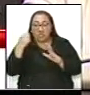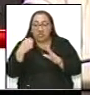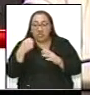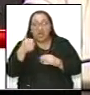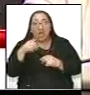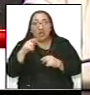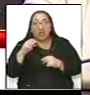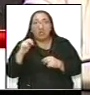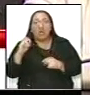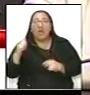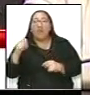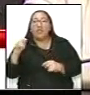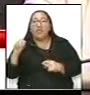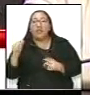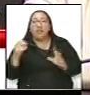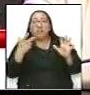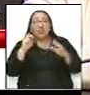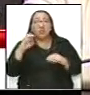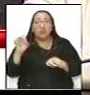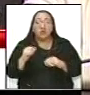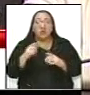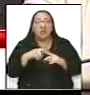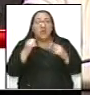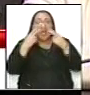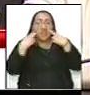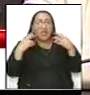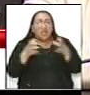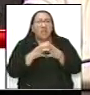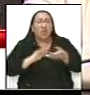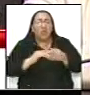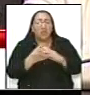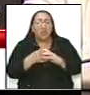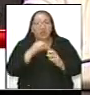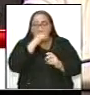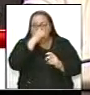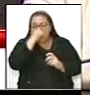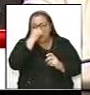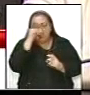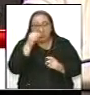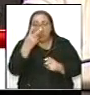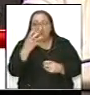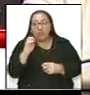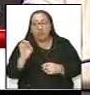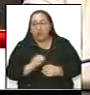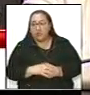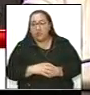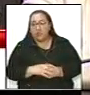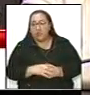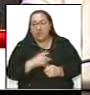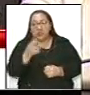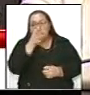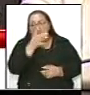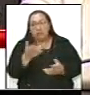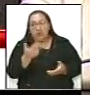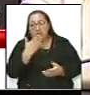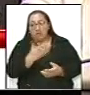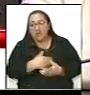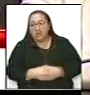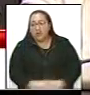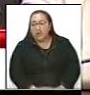altondino, 80% al cine indígena. Y no ese 40%, pues, presidente, es una burla. Gracias,